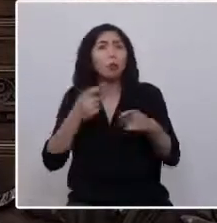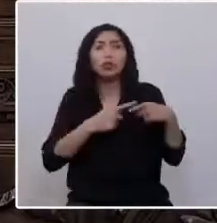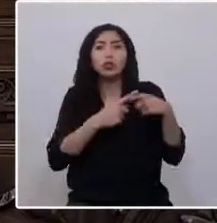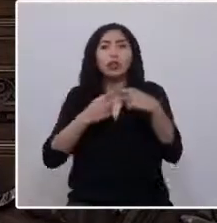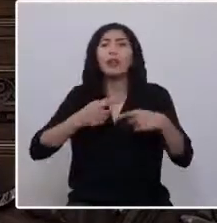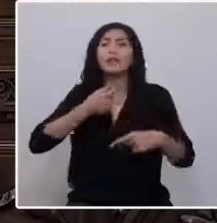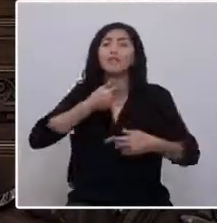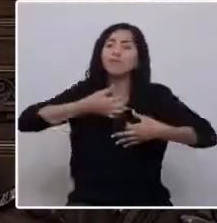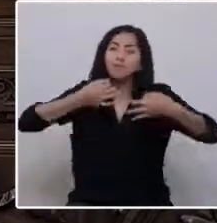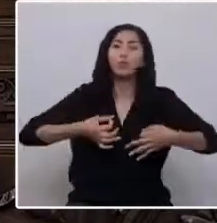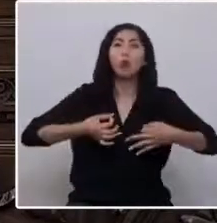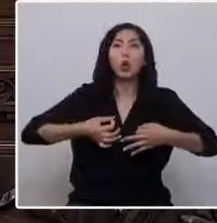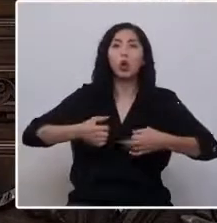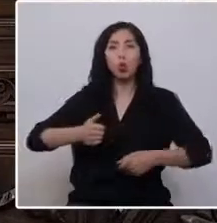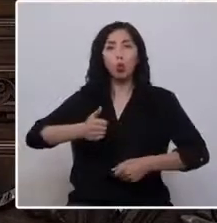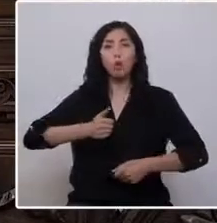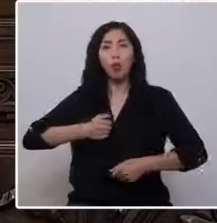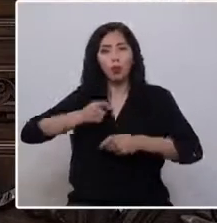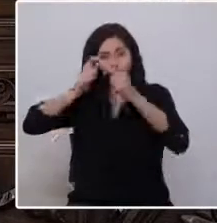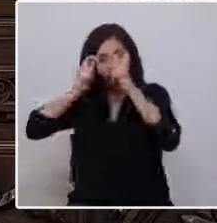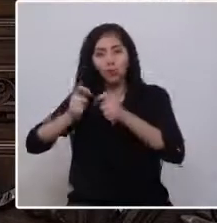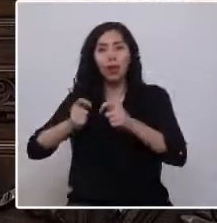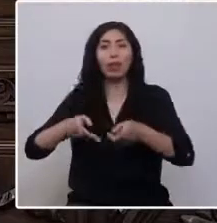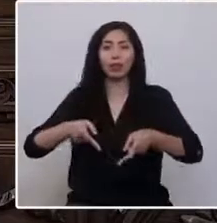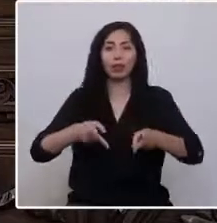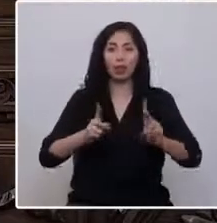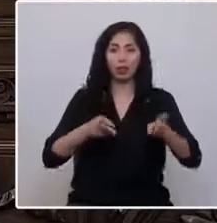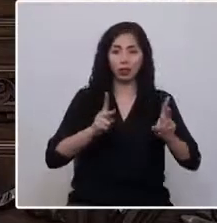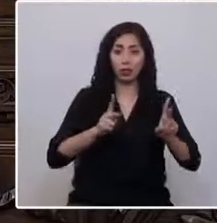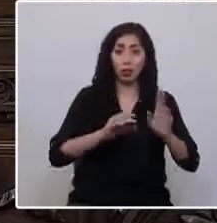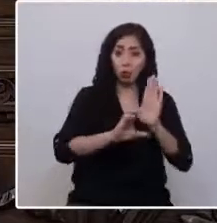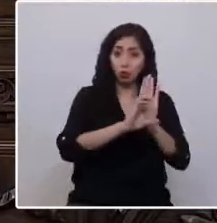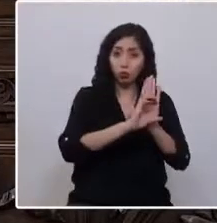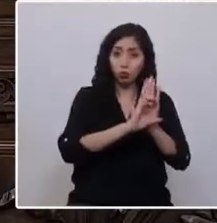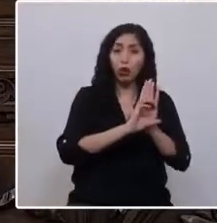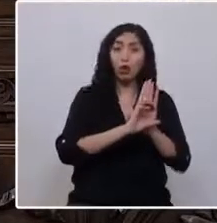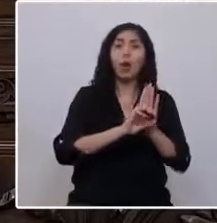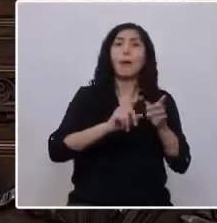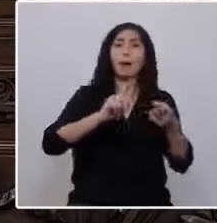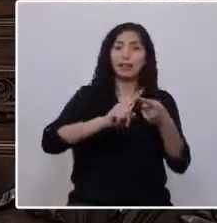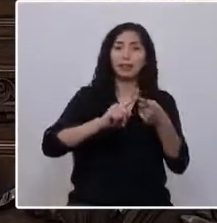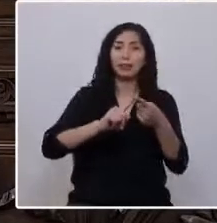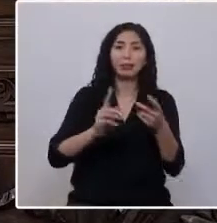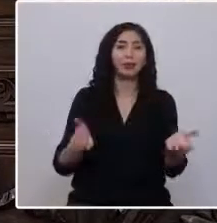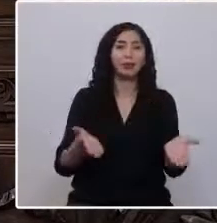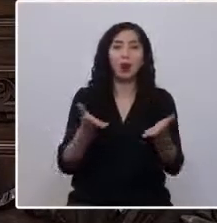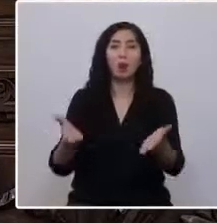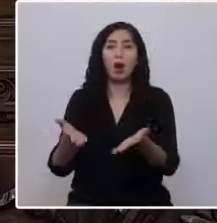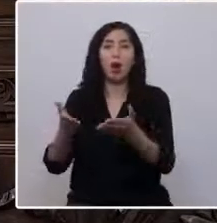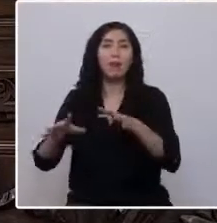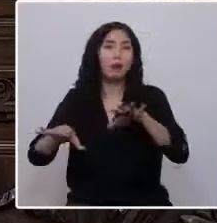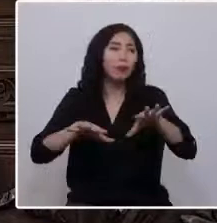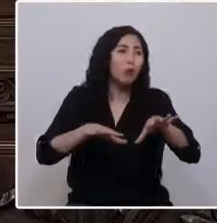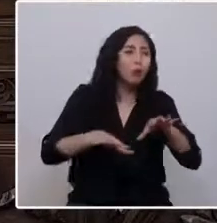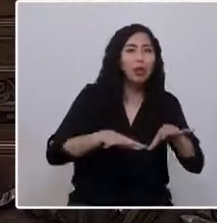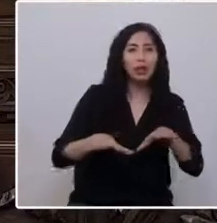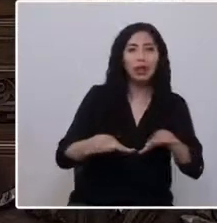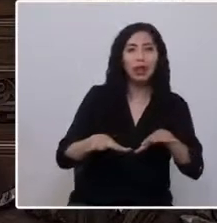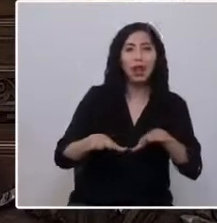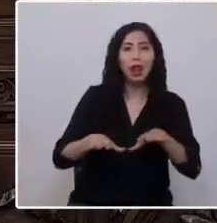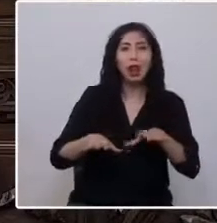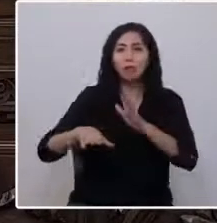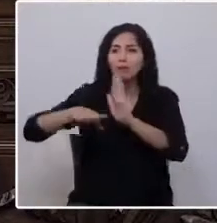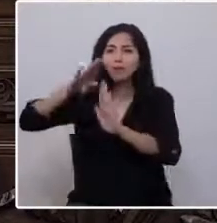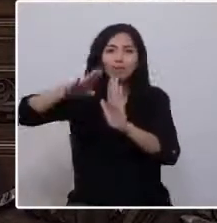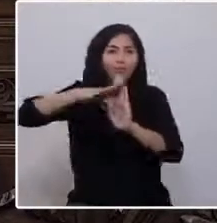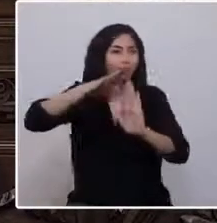de sus derechos el requisito crear una democracia participativa que promueva y movilice el mayor poder de